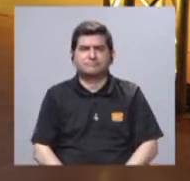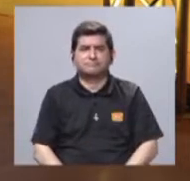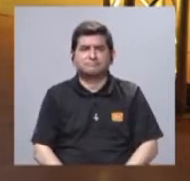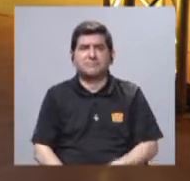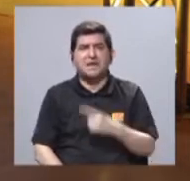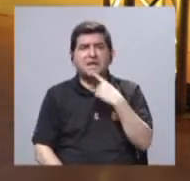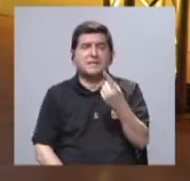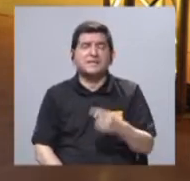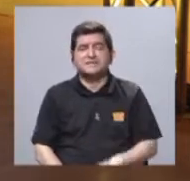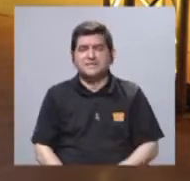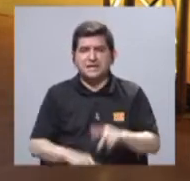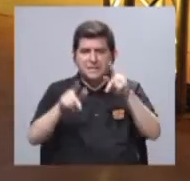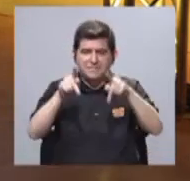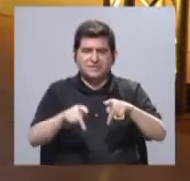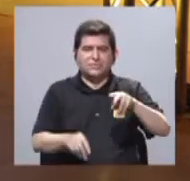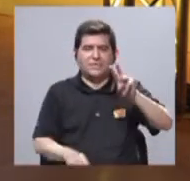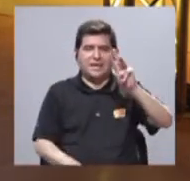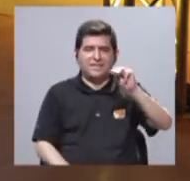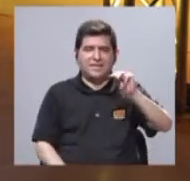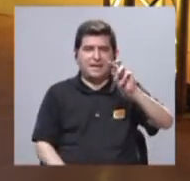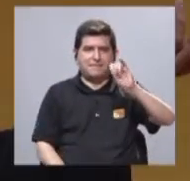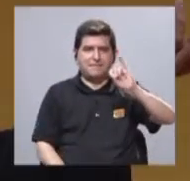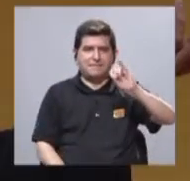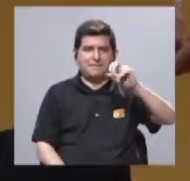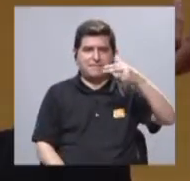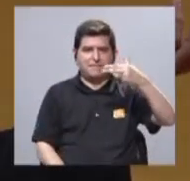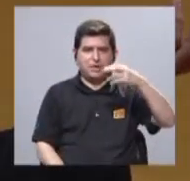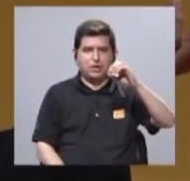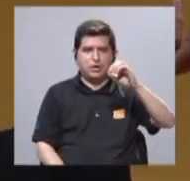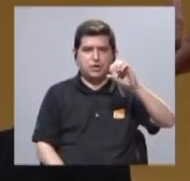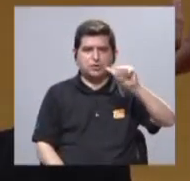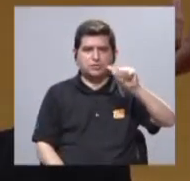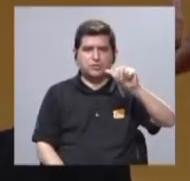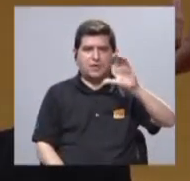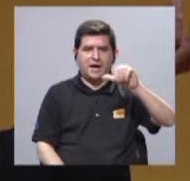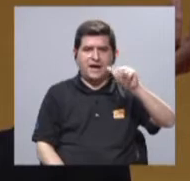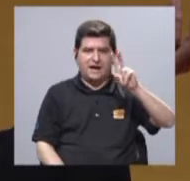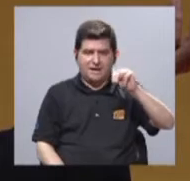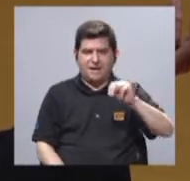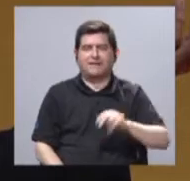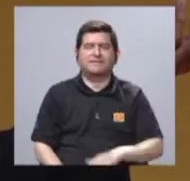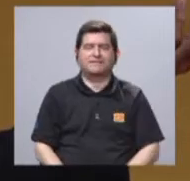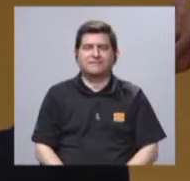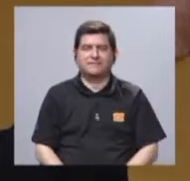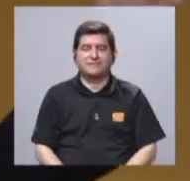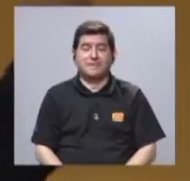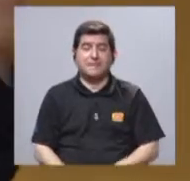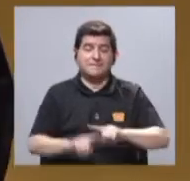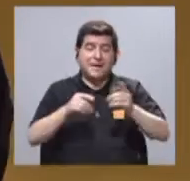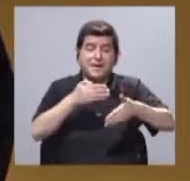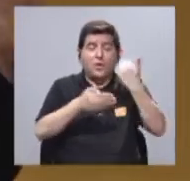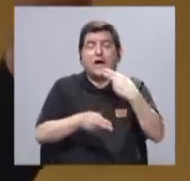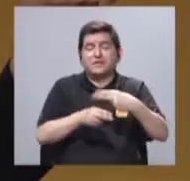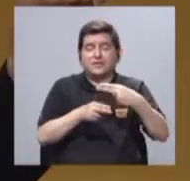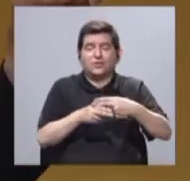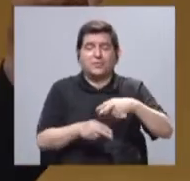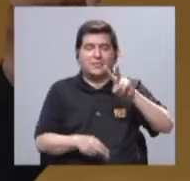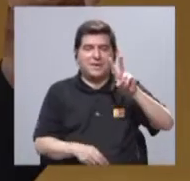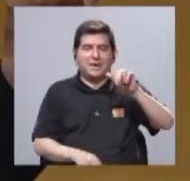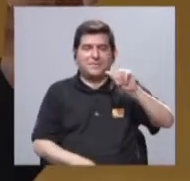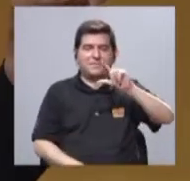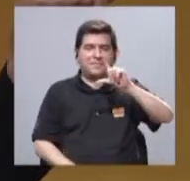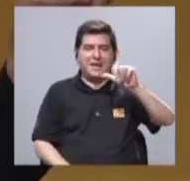habría que decir el michoacano, porque nació en Morelia, pero Morelia se llamaba Valladolid, y